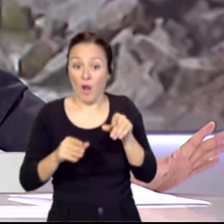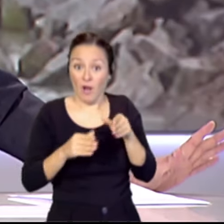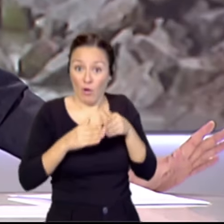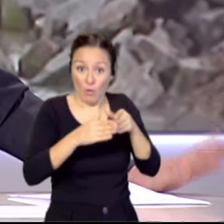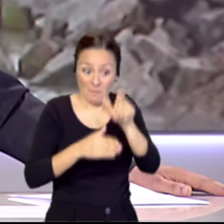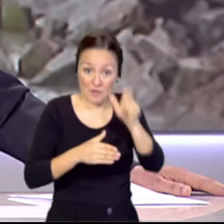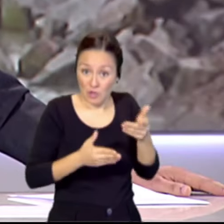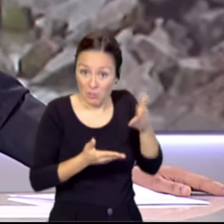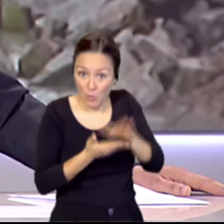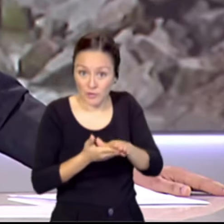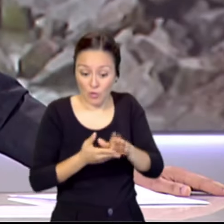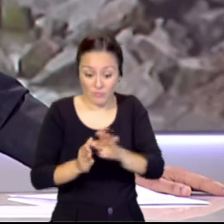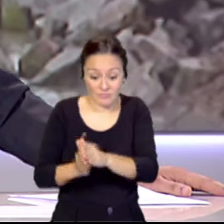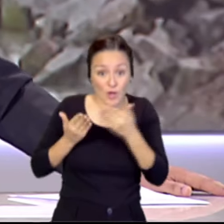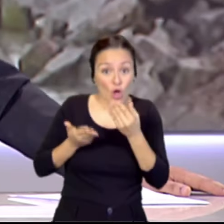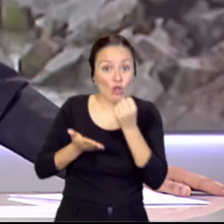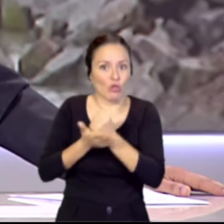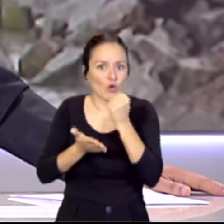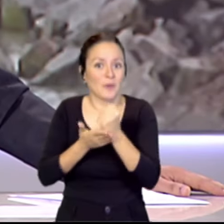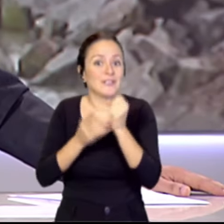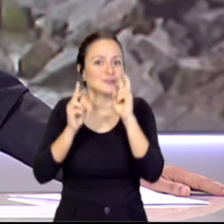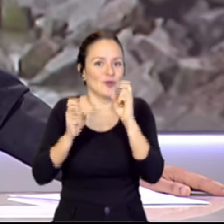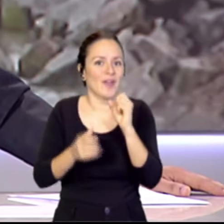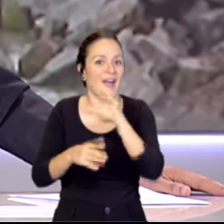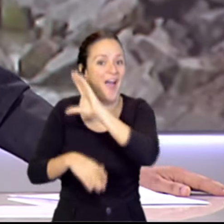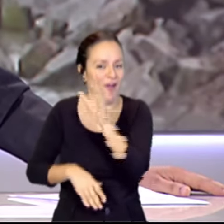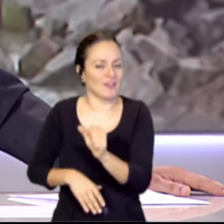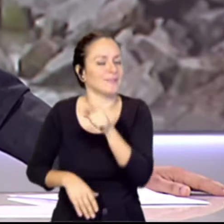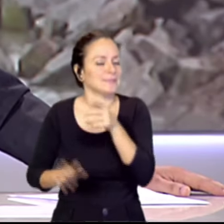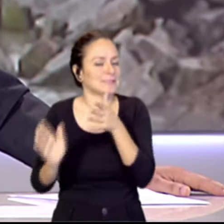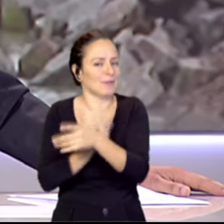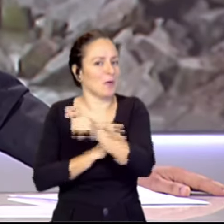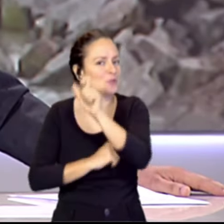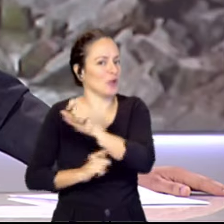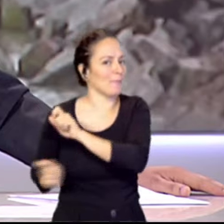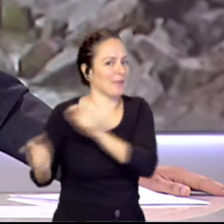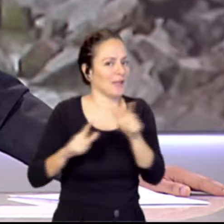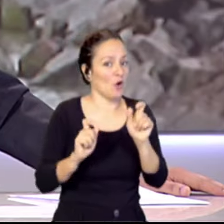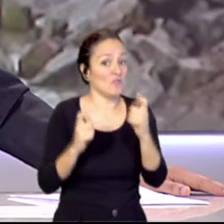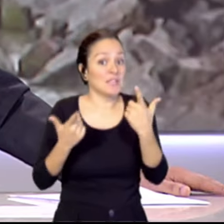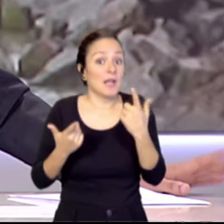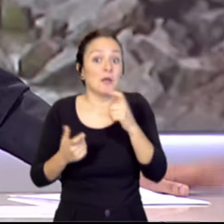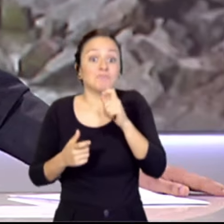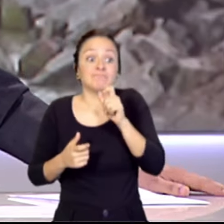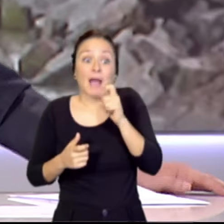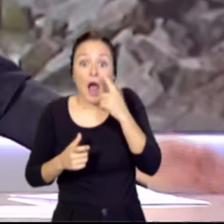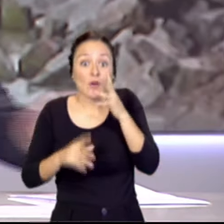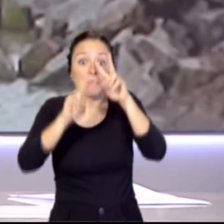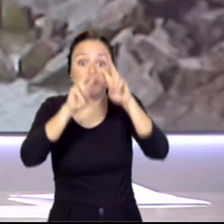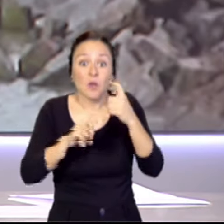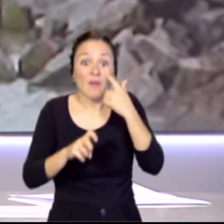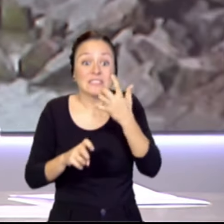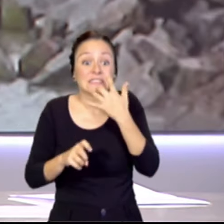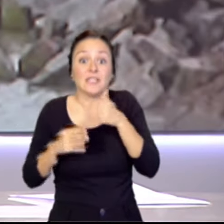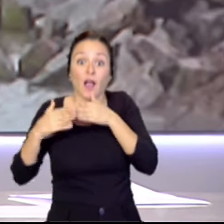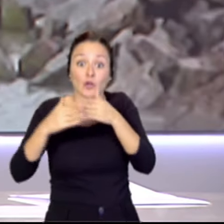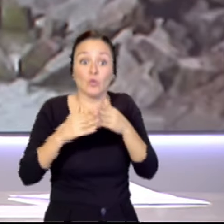señalan que las víctimas son migrantes la policía investiga si se trata de un cayuco perdido en la ruta hacia